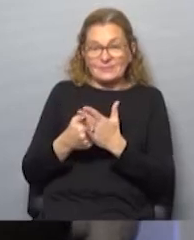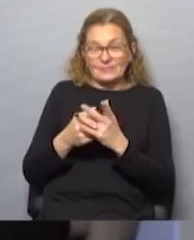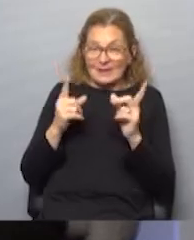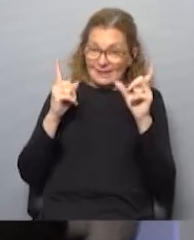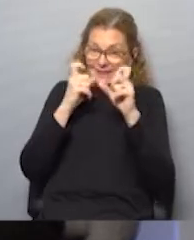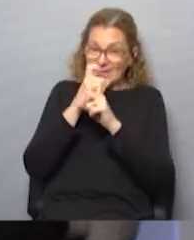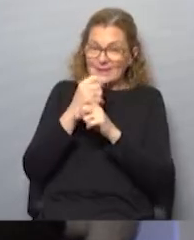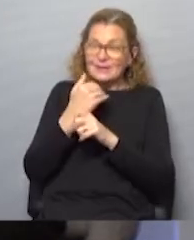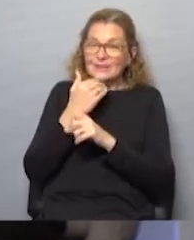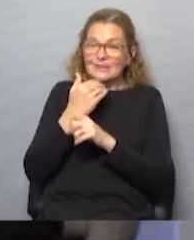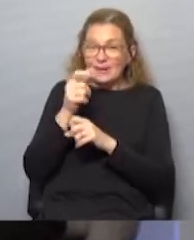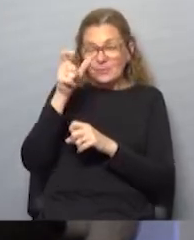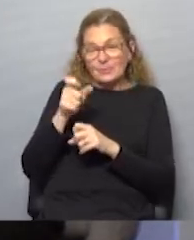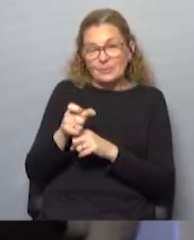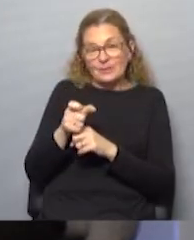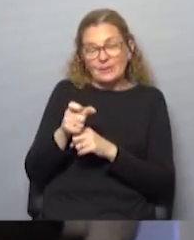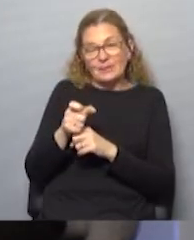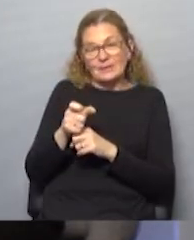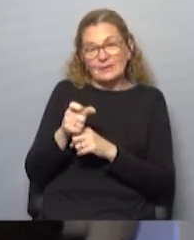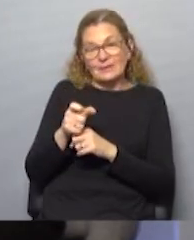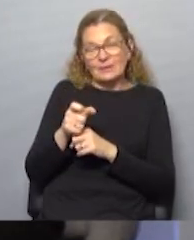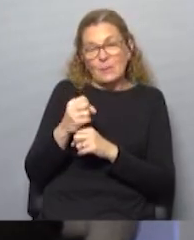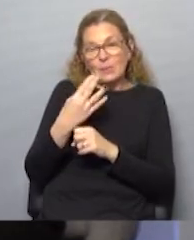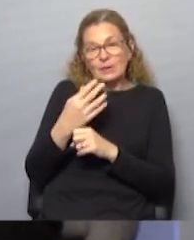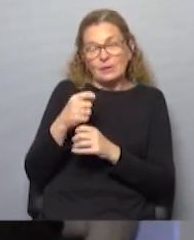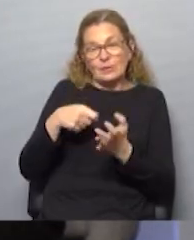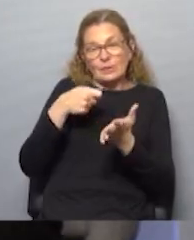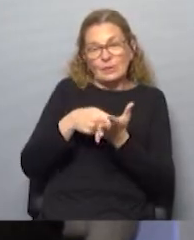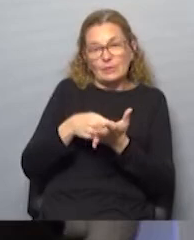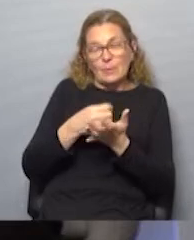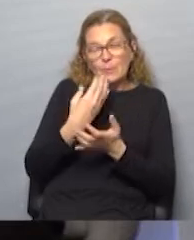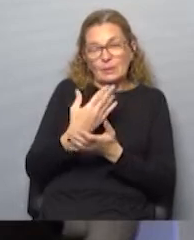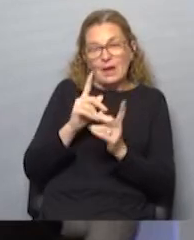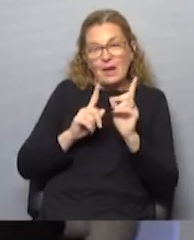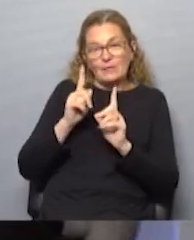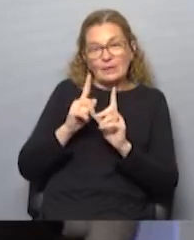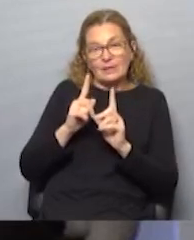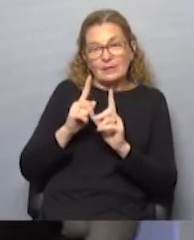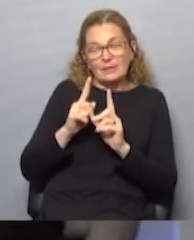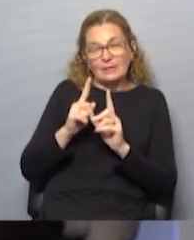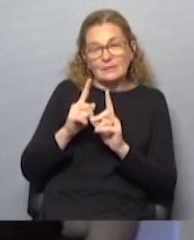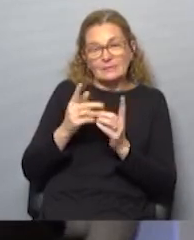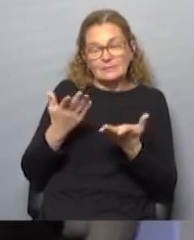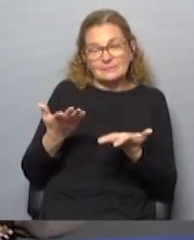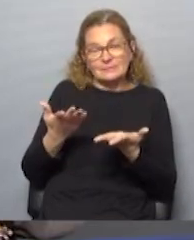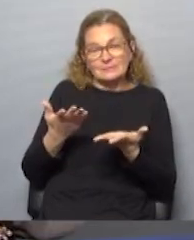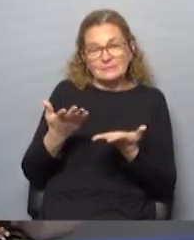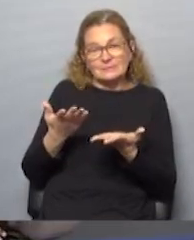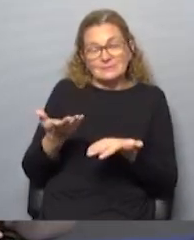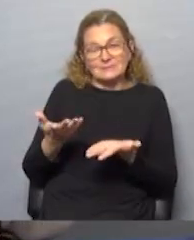hay gente que no sé si es porque no alcance sino porque a veces la voluntad tampoco es